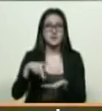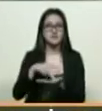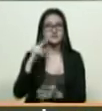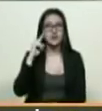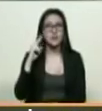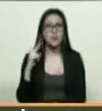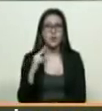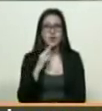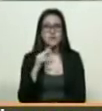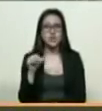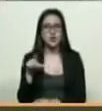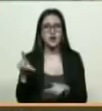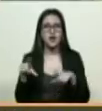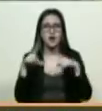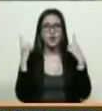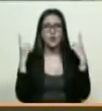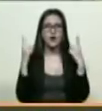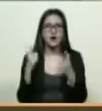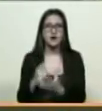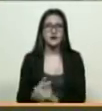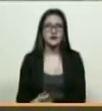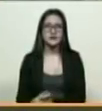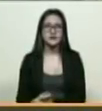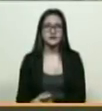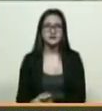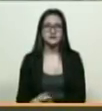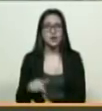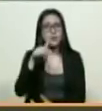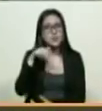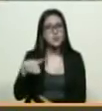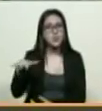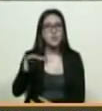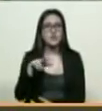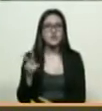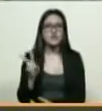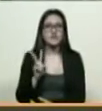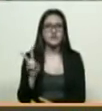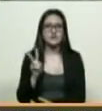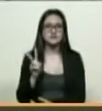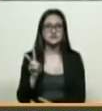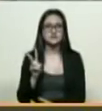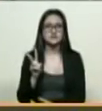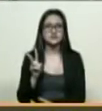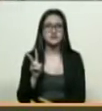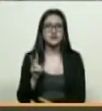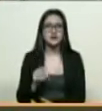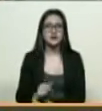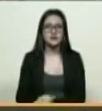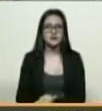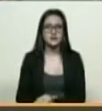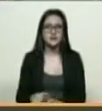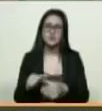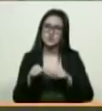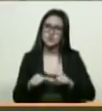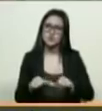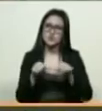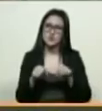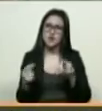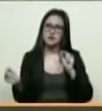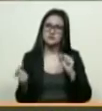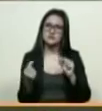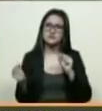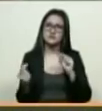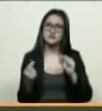y Chávez, ubicada en el estado Vargas, donde el pueblo venezolano, específicamente el de esta entidad, continúa en asamblea